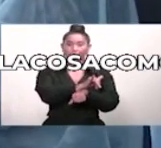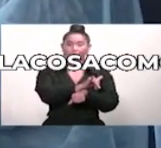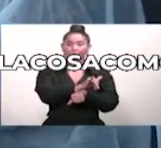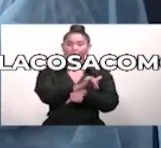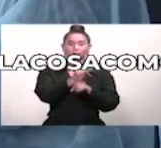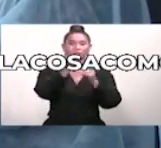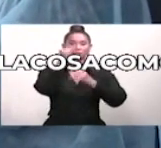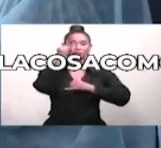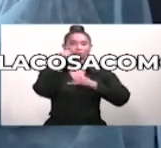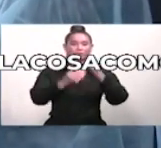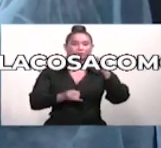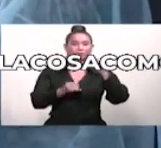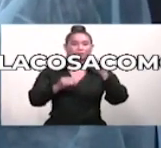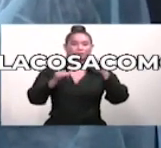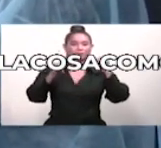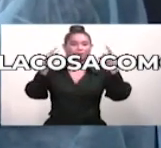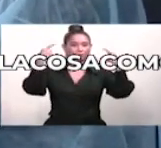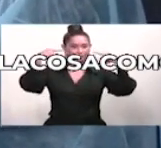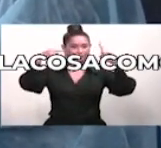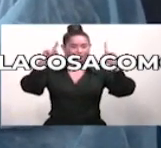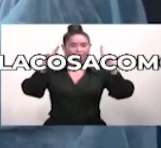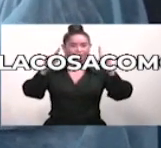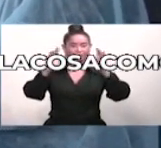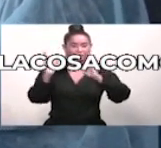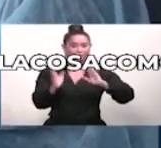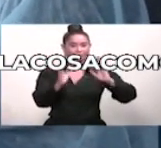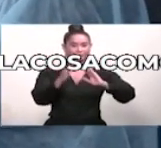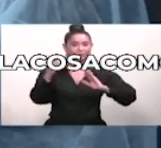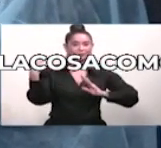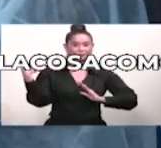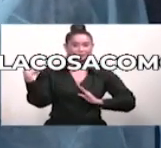se culmina con éxito este proceso de vacunación.